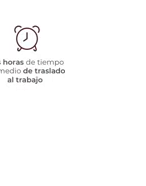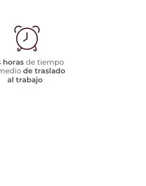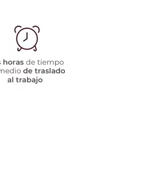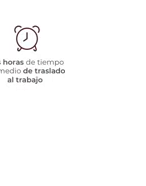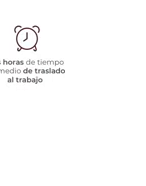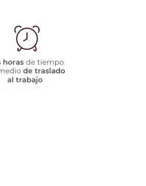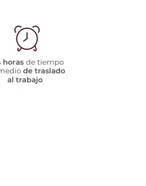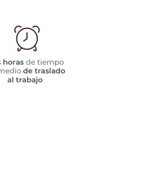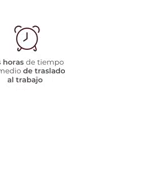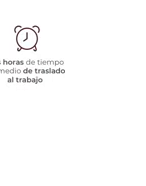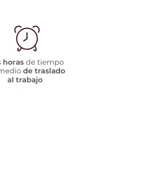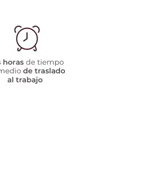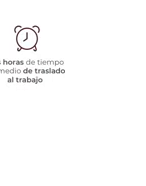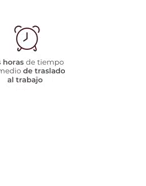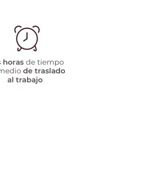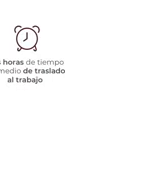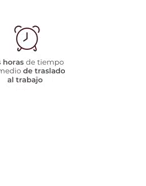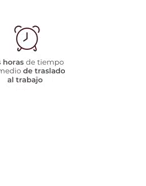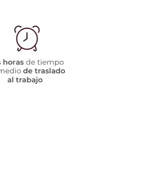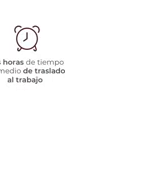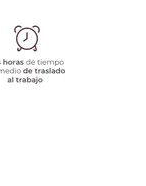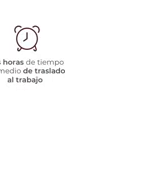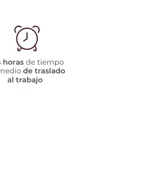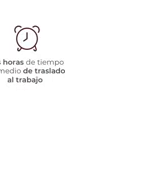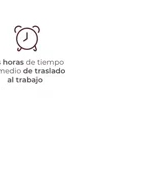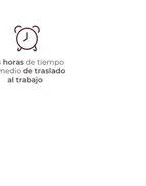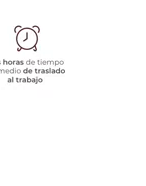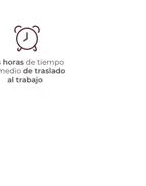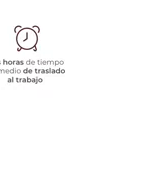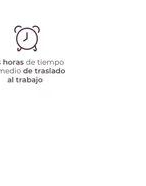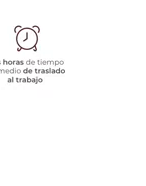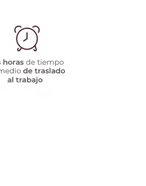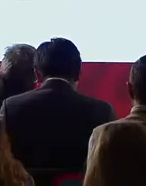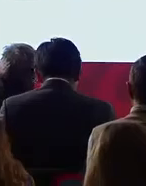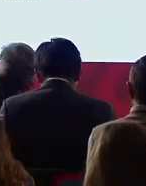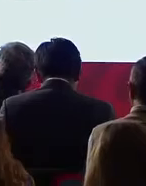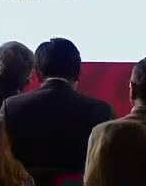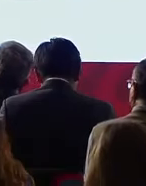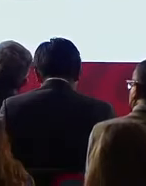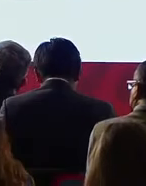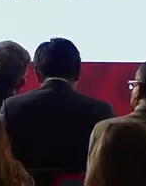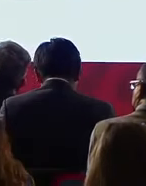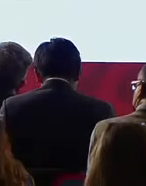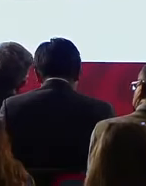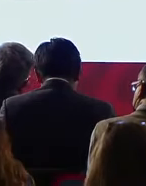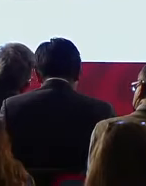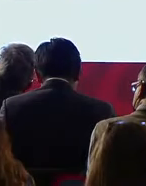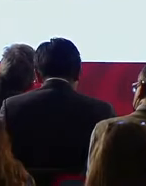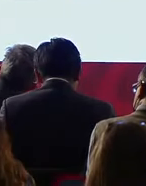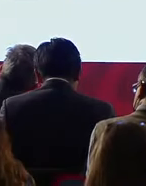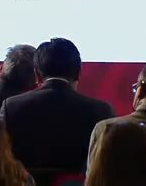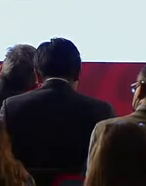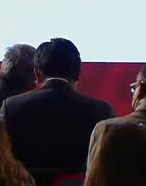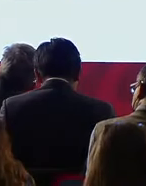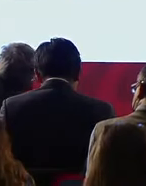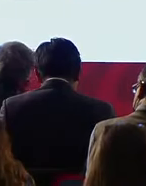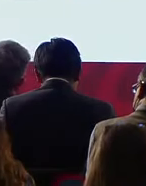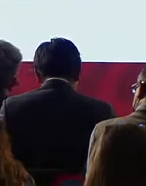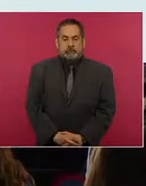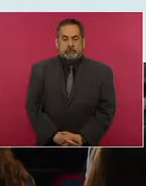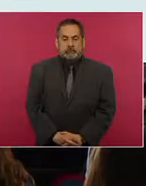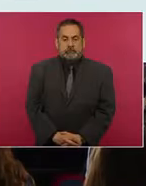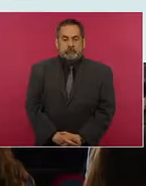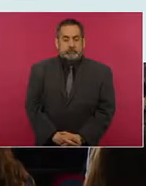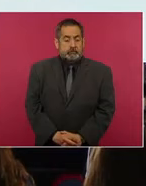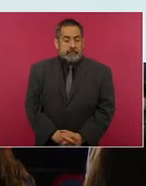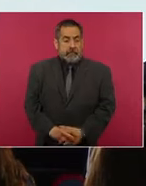8 municipios tienen que salir a sus centros de trabajo, que les toma más de 2 horas, es un dato muy importante, el tiempo